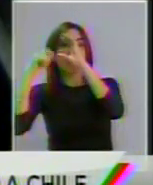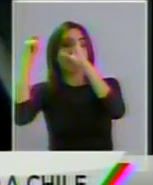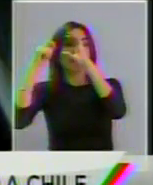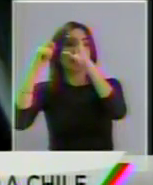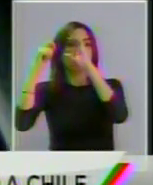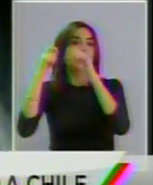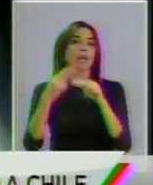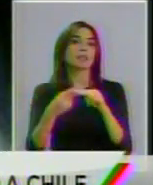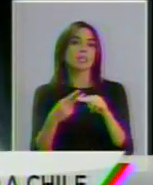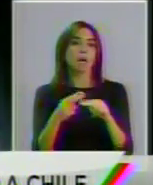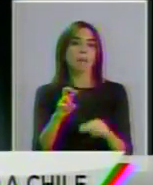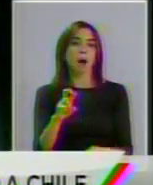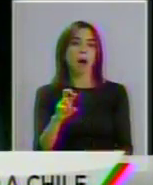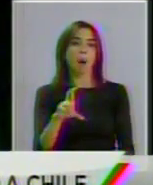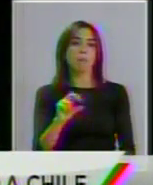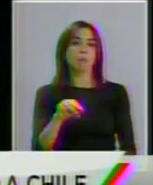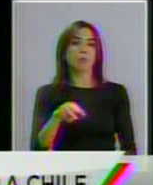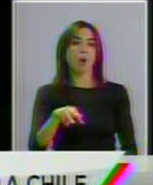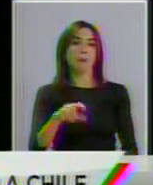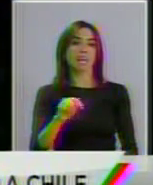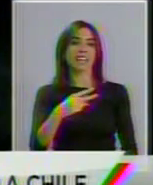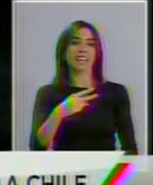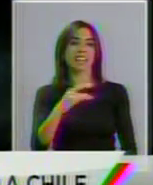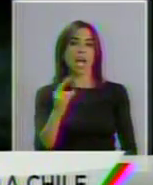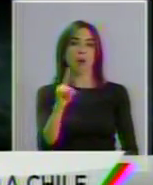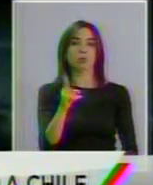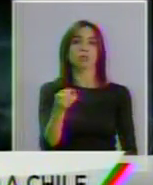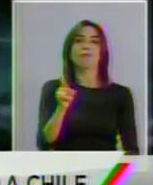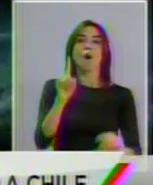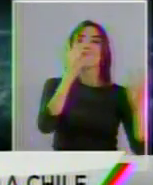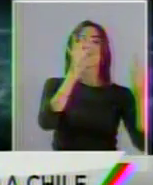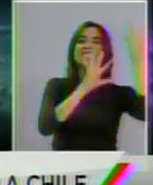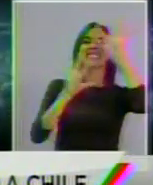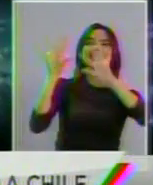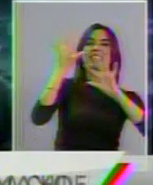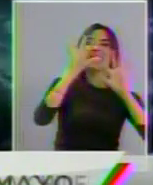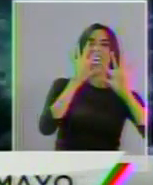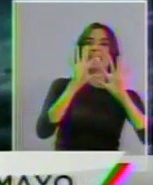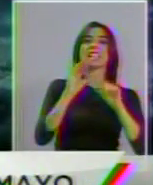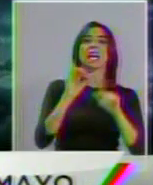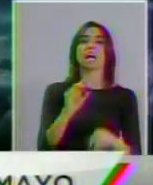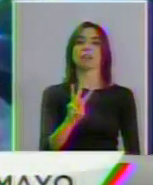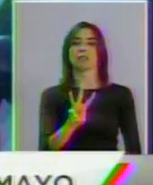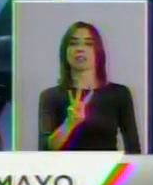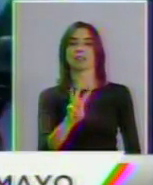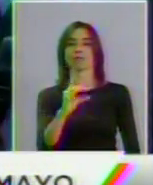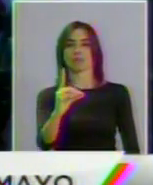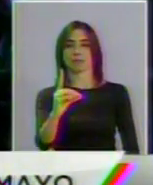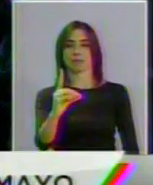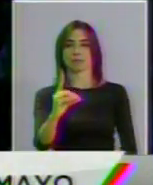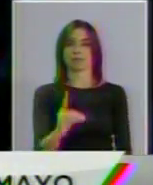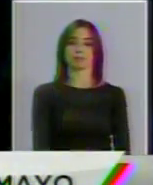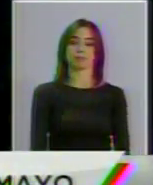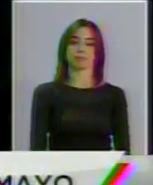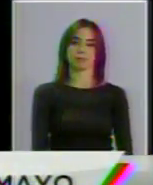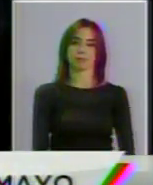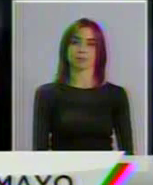Prometheus, que marca su regreso a la ciencia ficción y su debut en tres dimensiones.